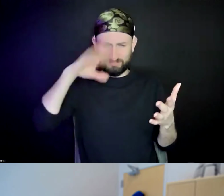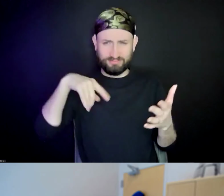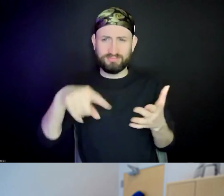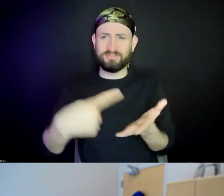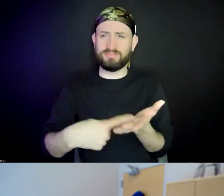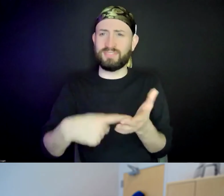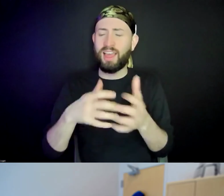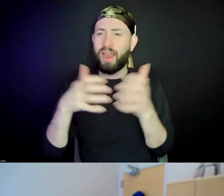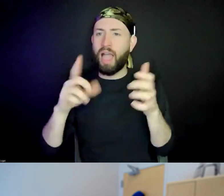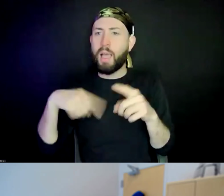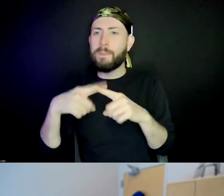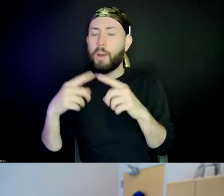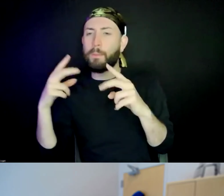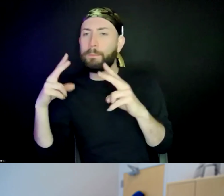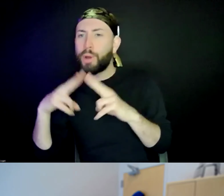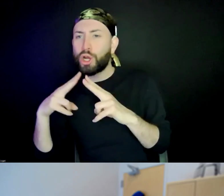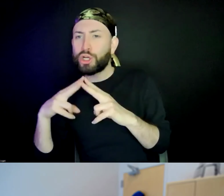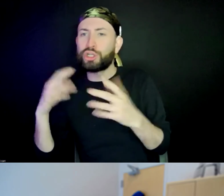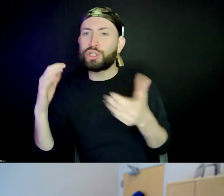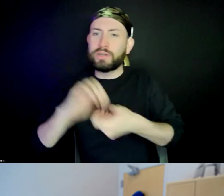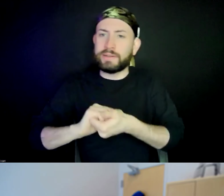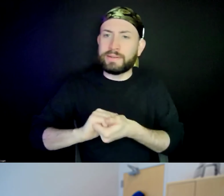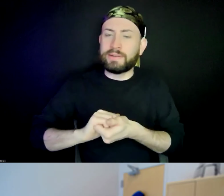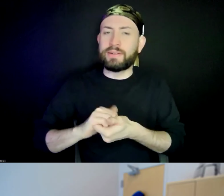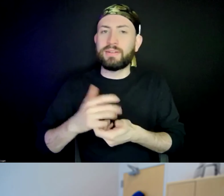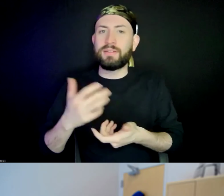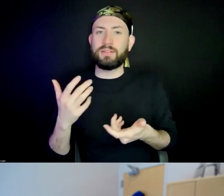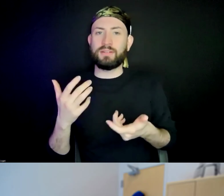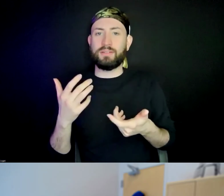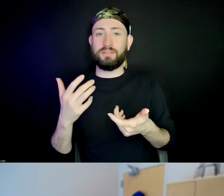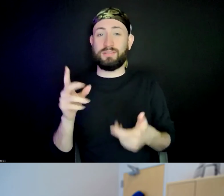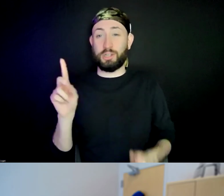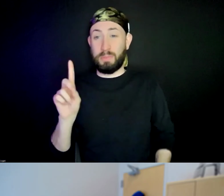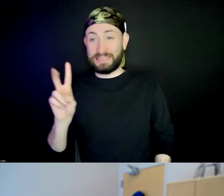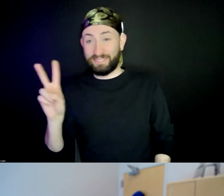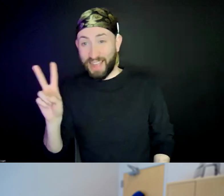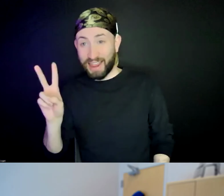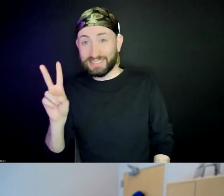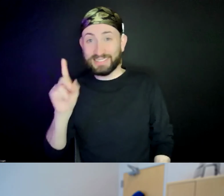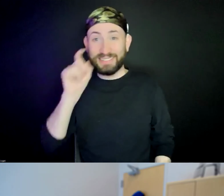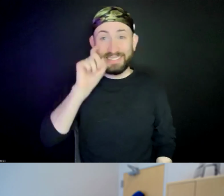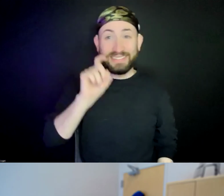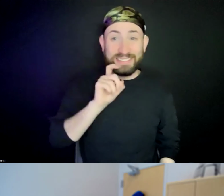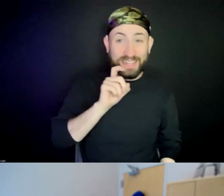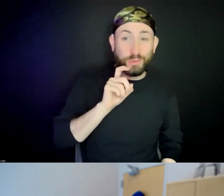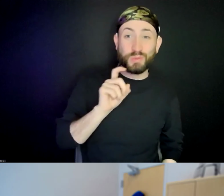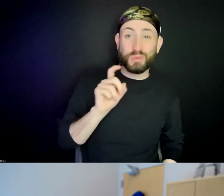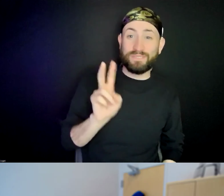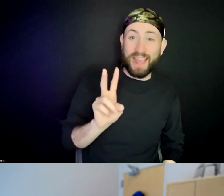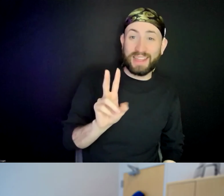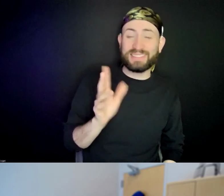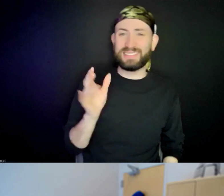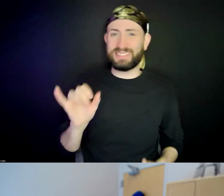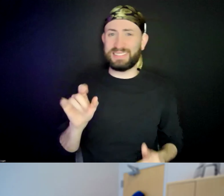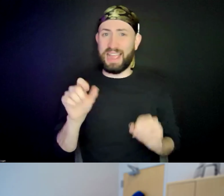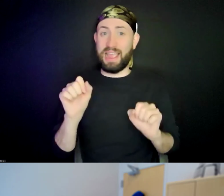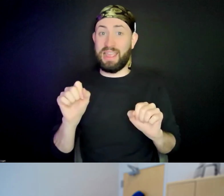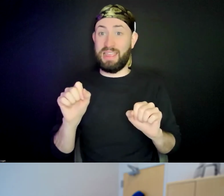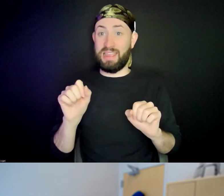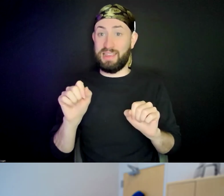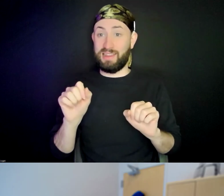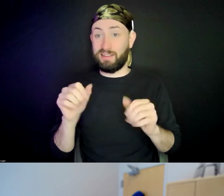dbhiv@nn.com. Y bueno, muchas gracias, Ashley. Creo que hablamos mucho de estas